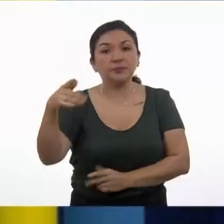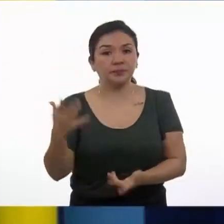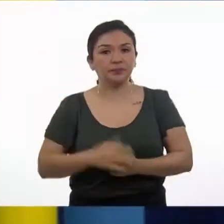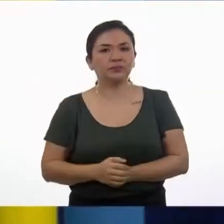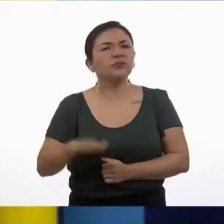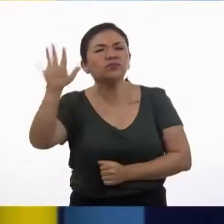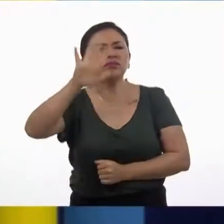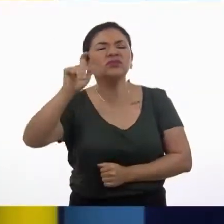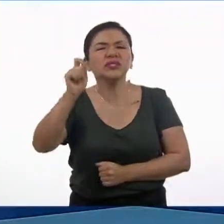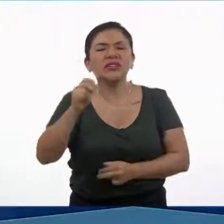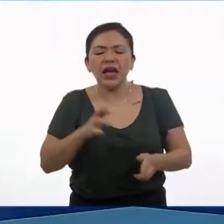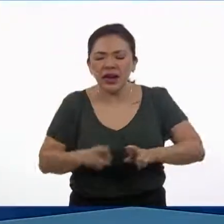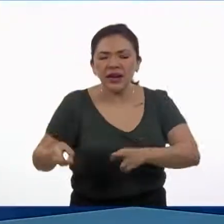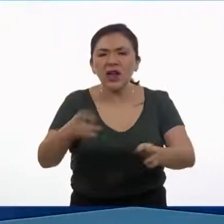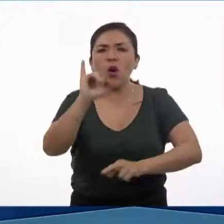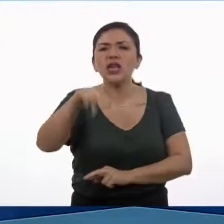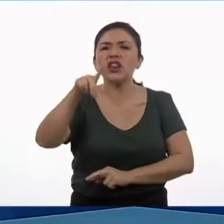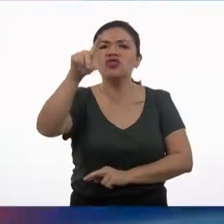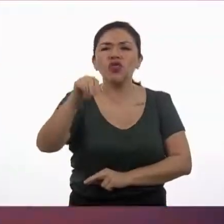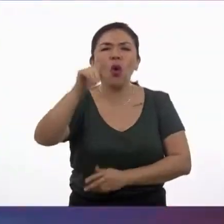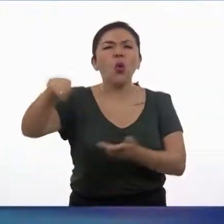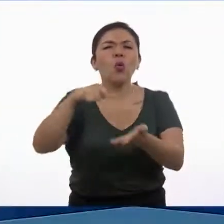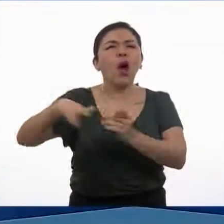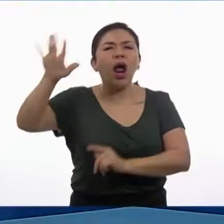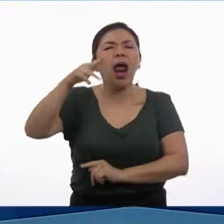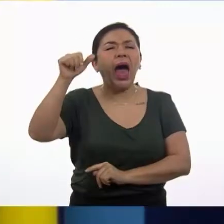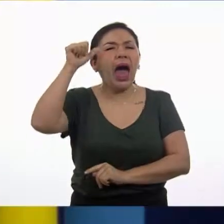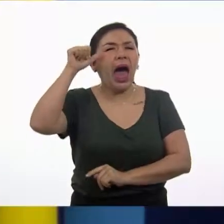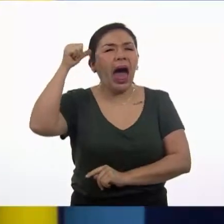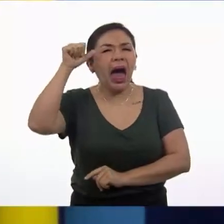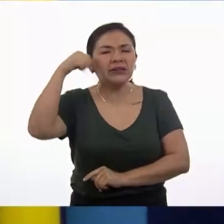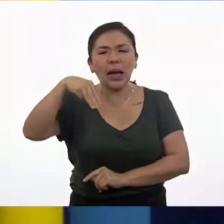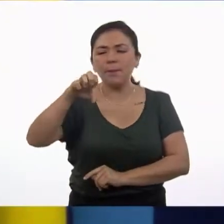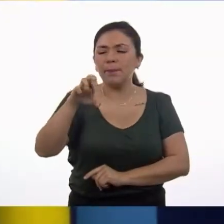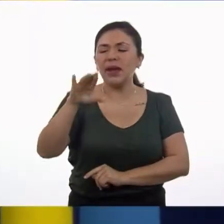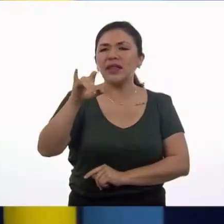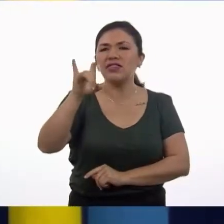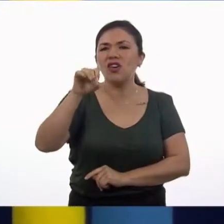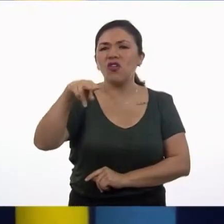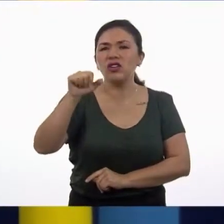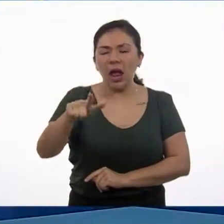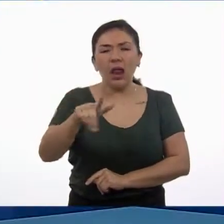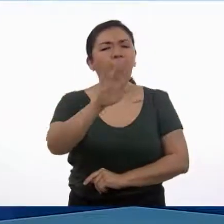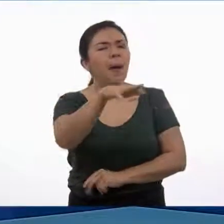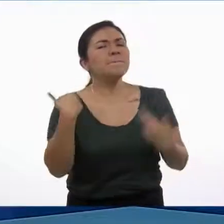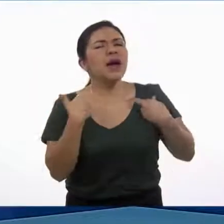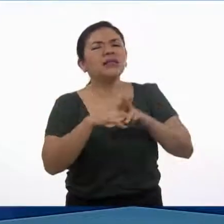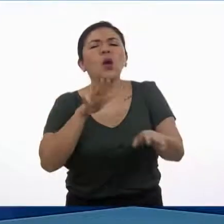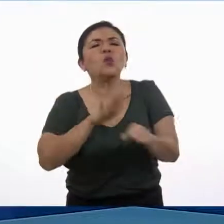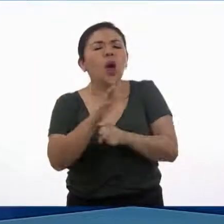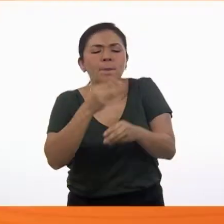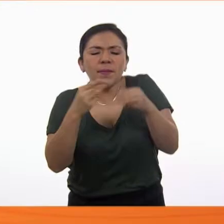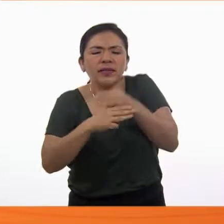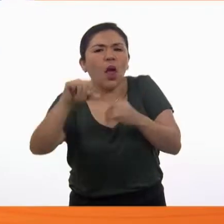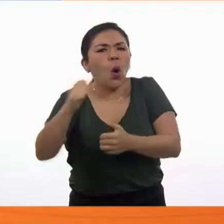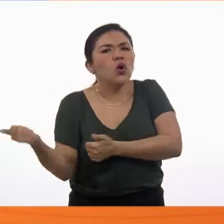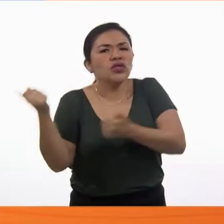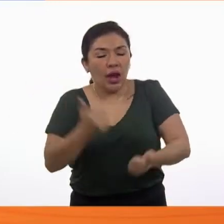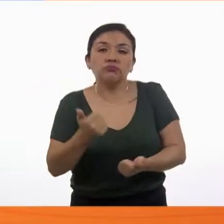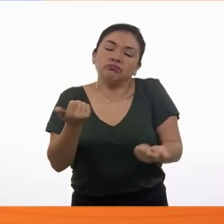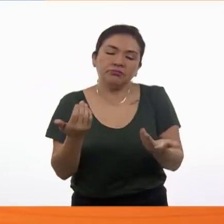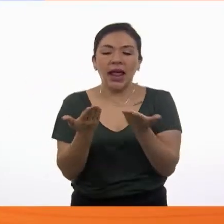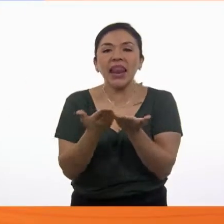del llamado río Indo, en Asia Meridional. ¿Y qué vamos a necesitar para esta clase? Pues nuestros básicos, el libro